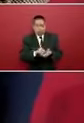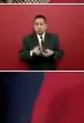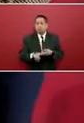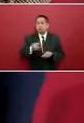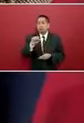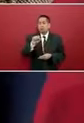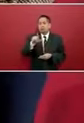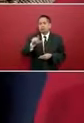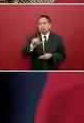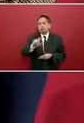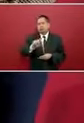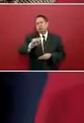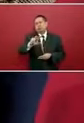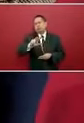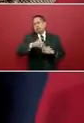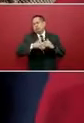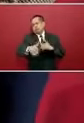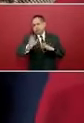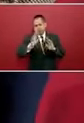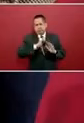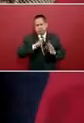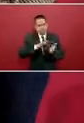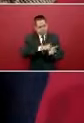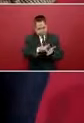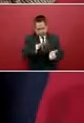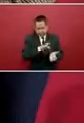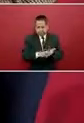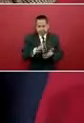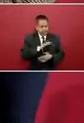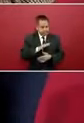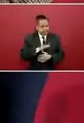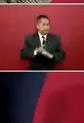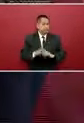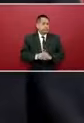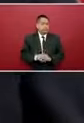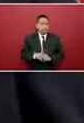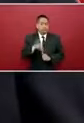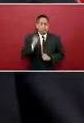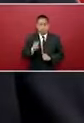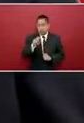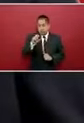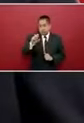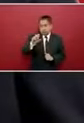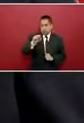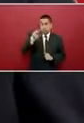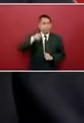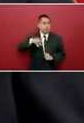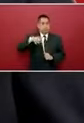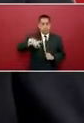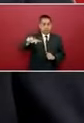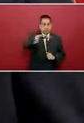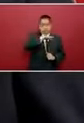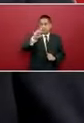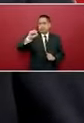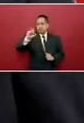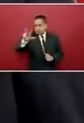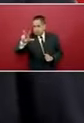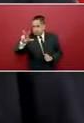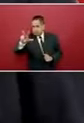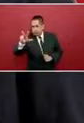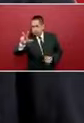ya 68, pues ya entran. Pero es 68 en general